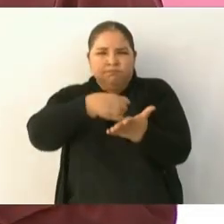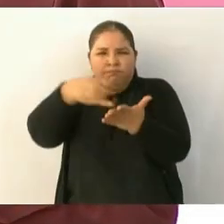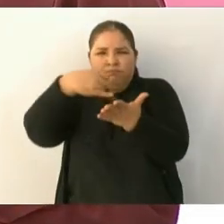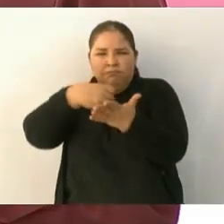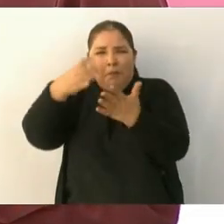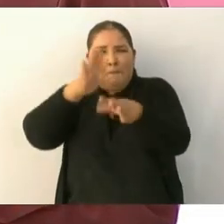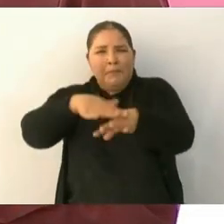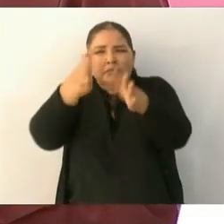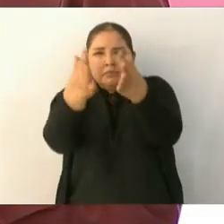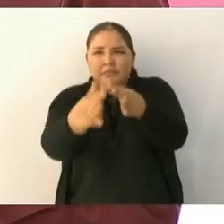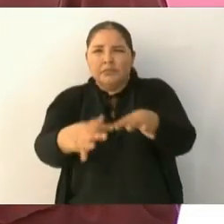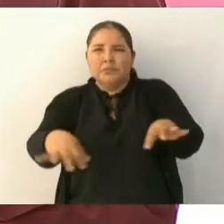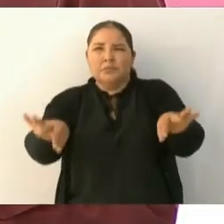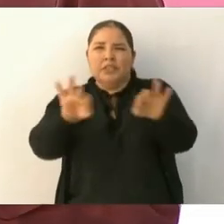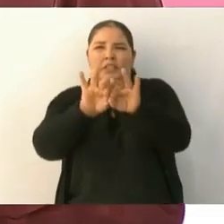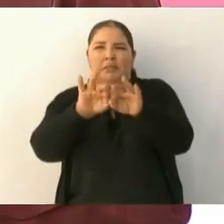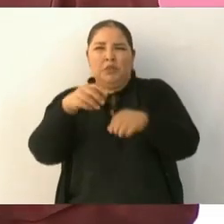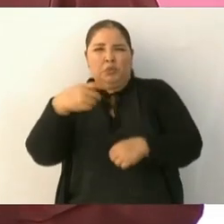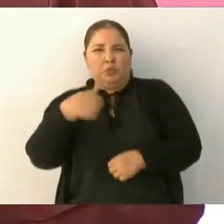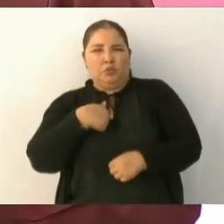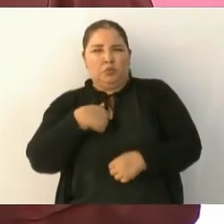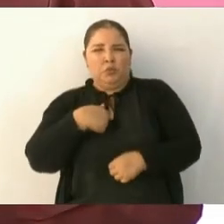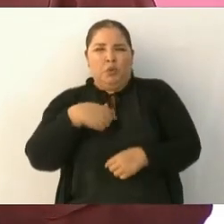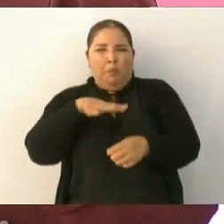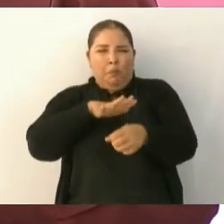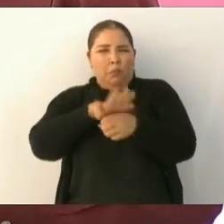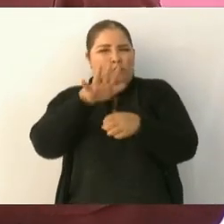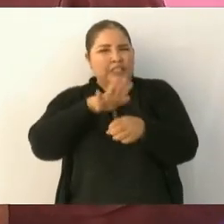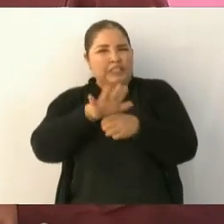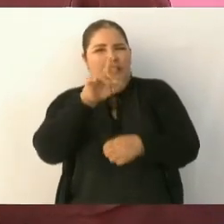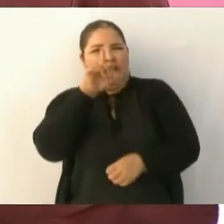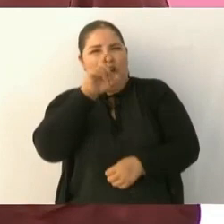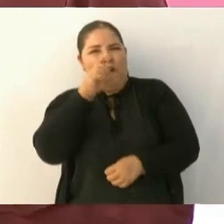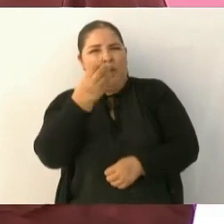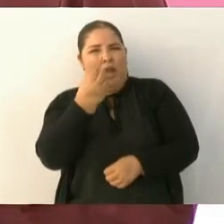esencial para garantizar nuestra autosuficiencia y prosperidad.